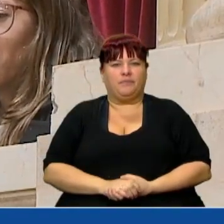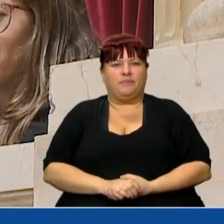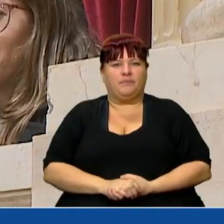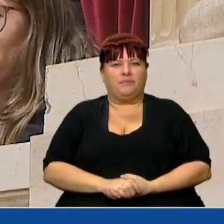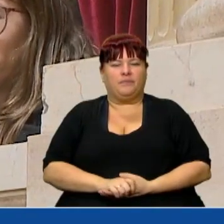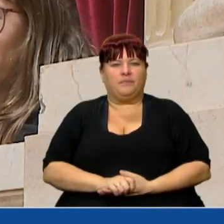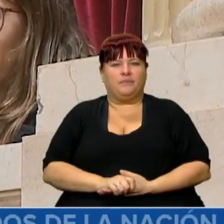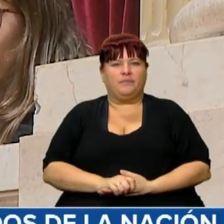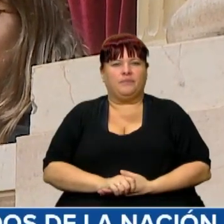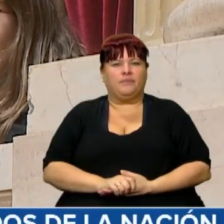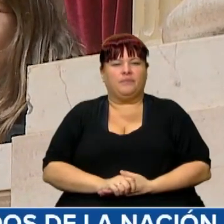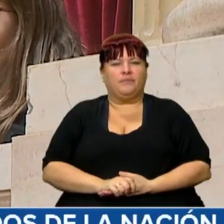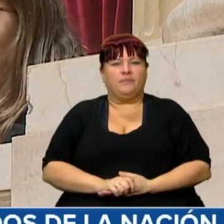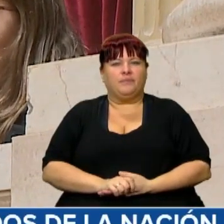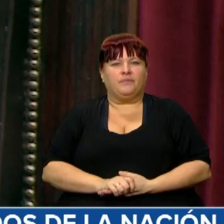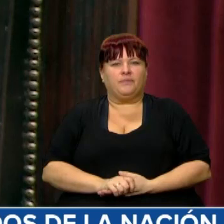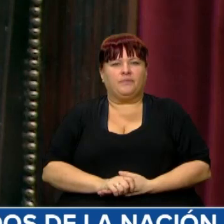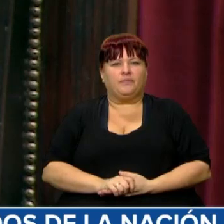Gracias, diputada Siley.